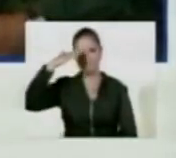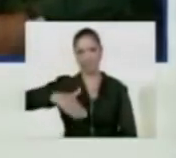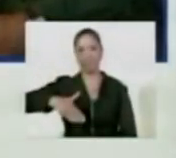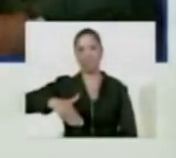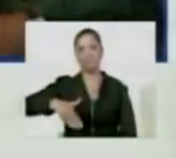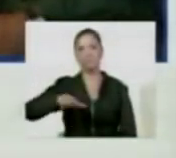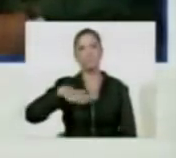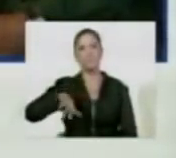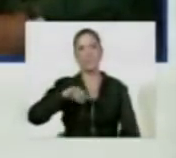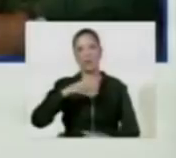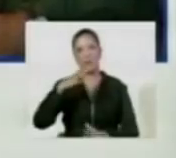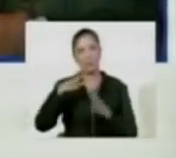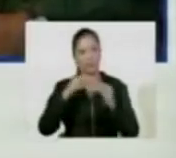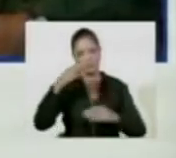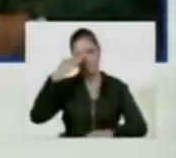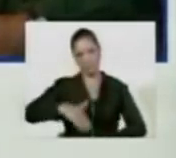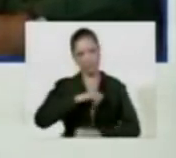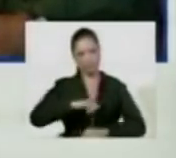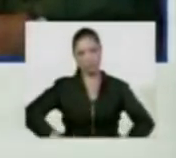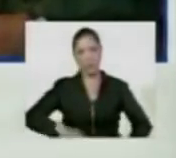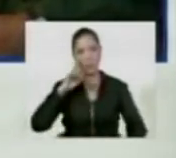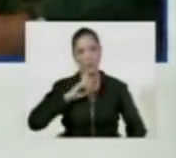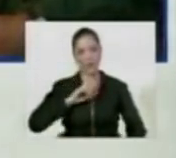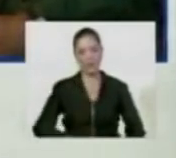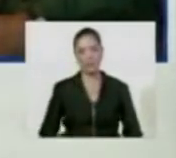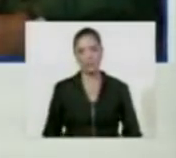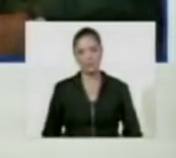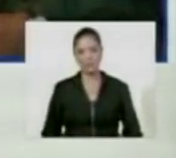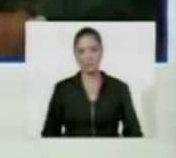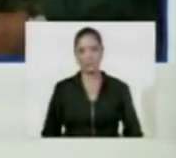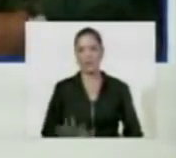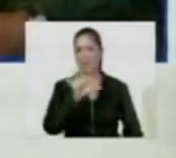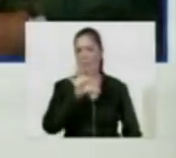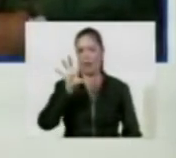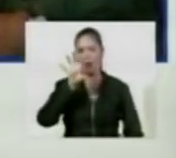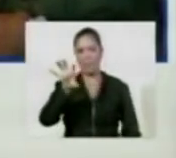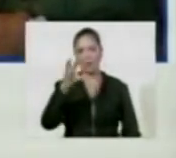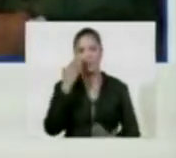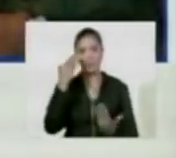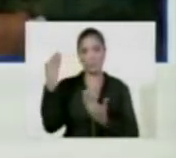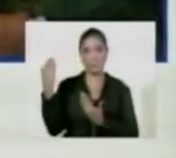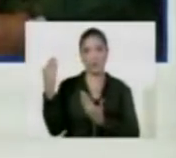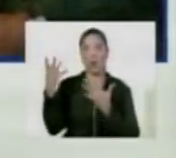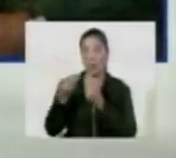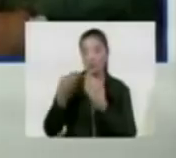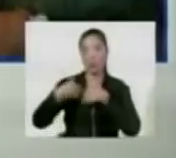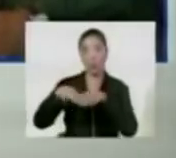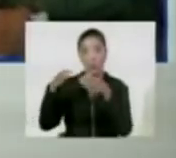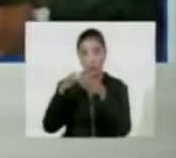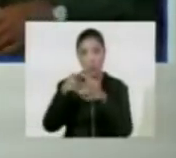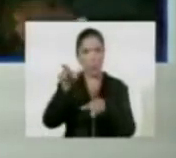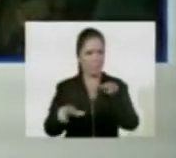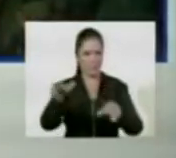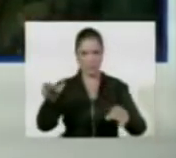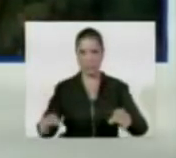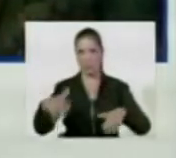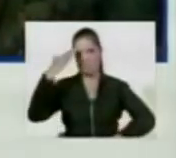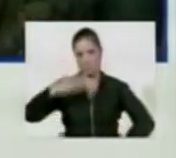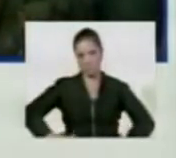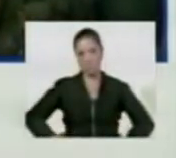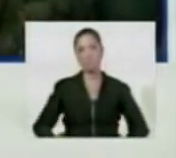del ejército bolivariano de la patria. Allá está, junto a un grupo de compañeros,